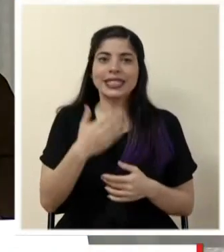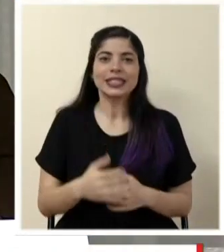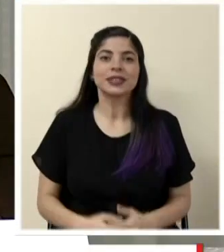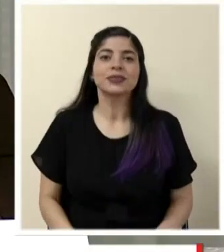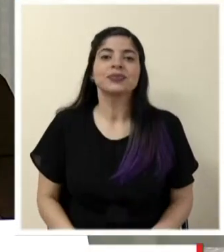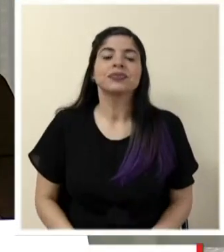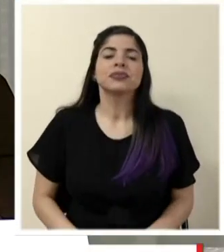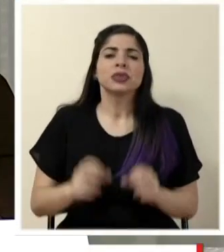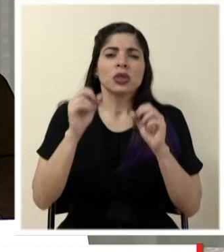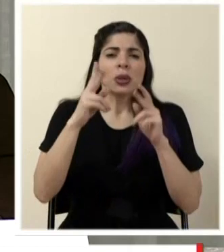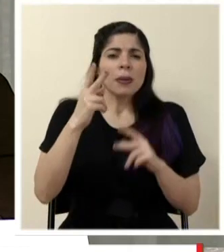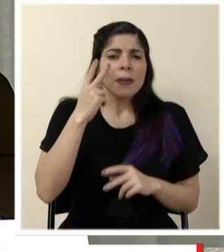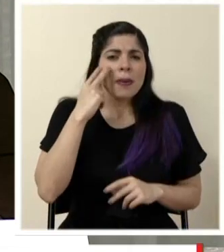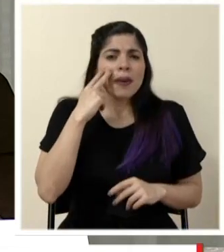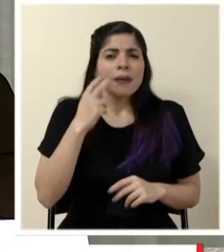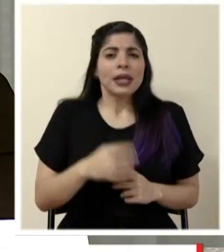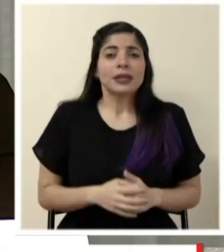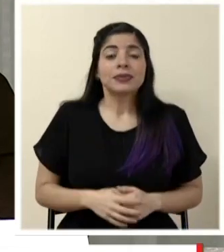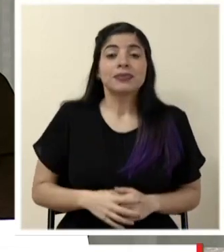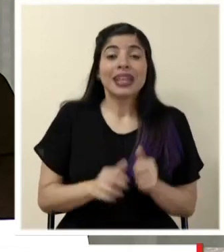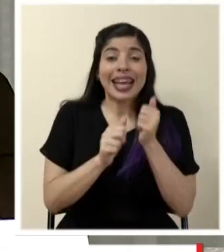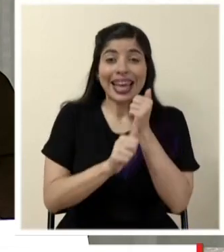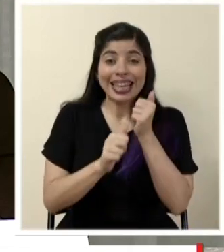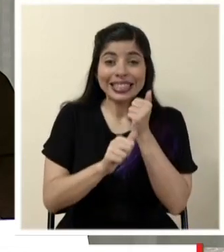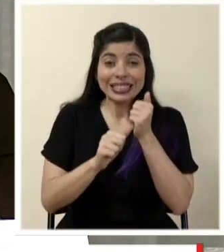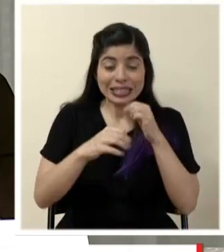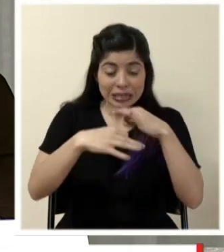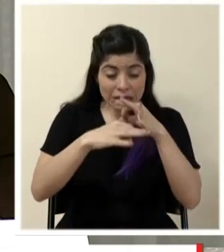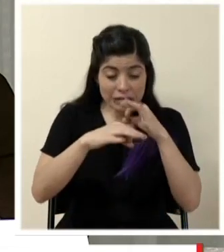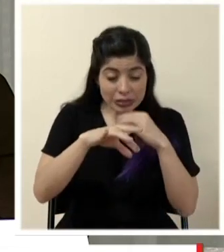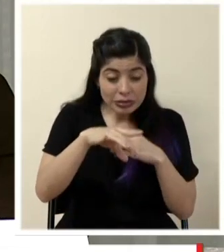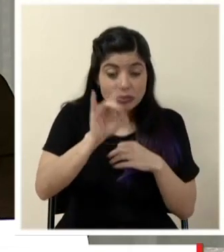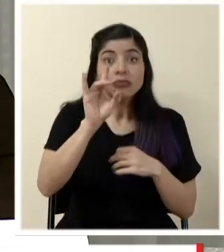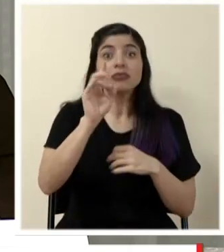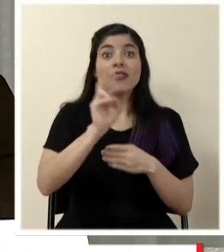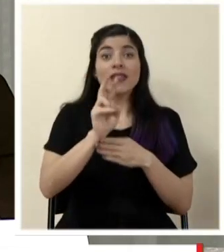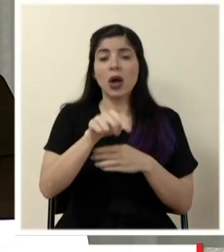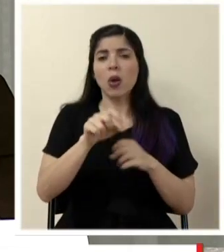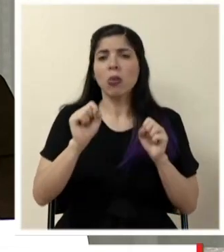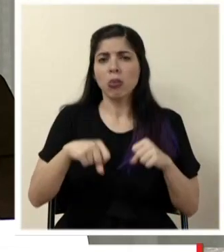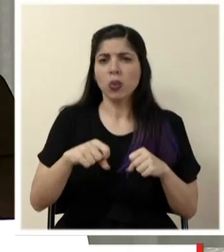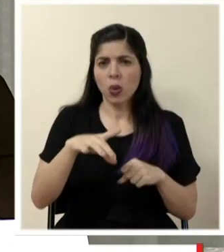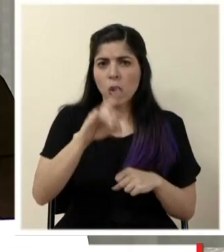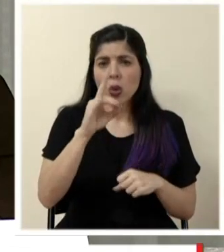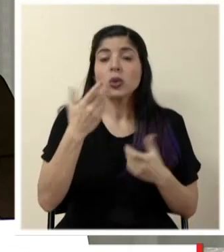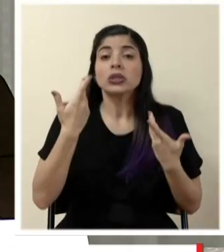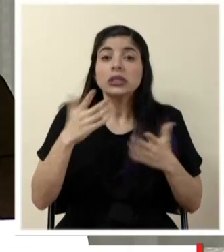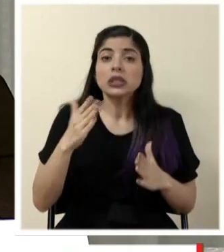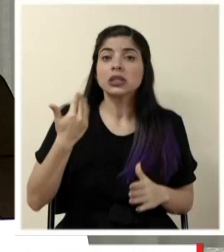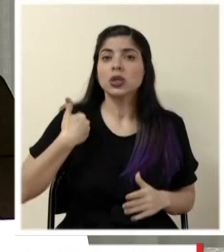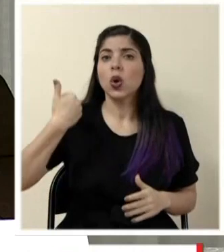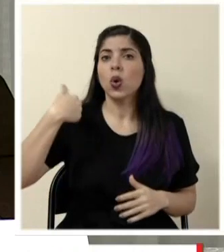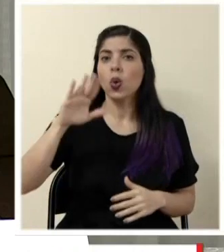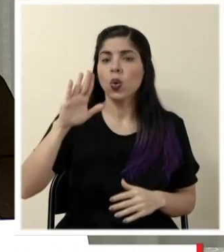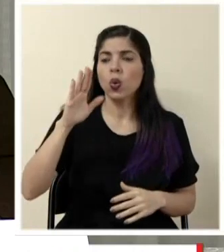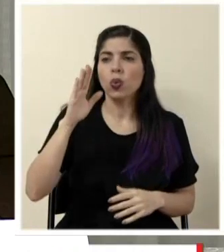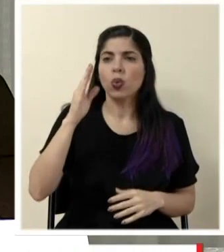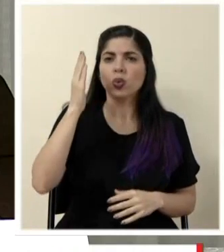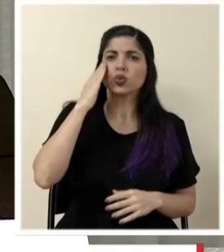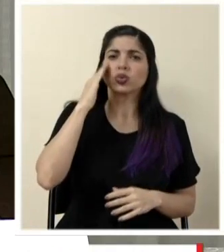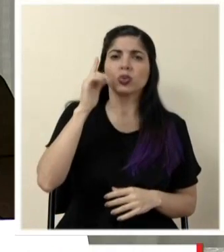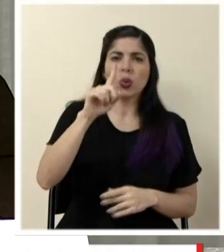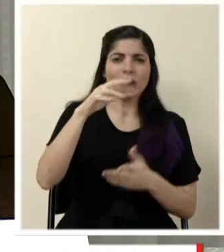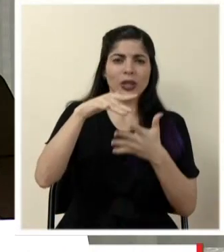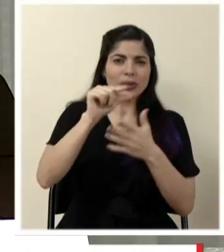Ok, vamos a ver, la detección en heces es factible, es factible. Nosotros tuvimos conocimiento de un estudio